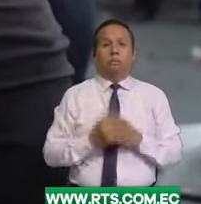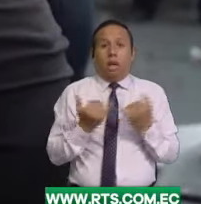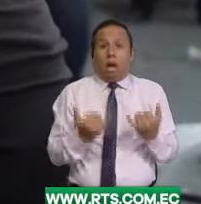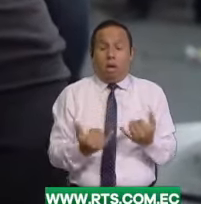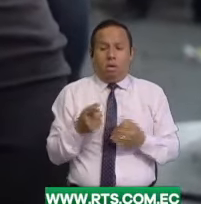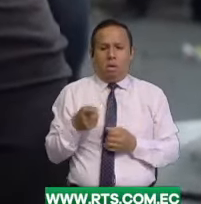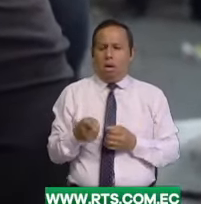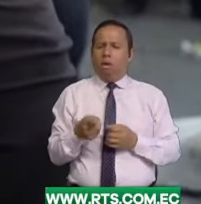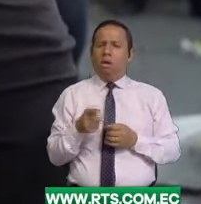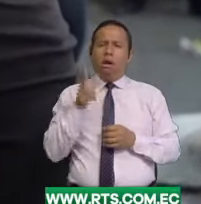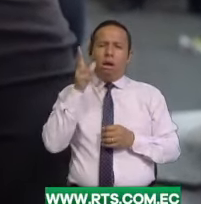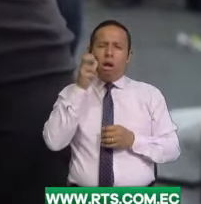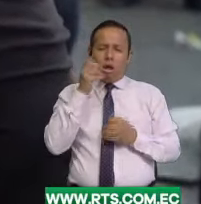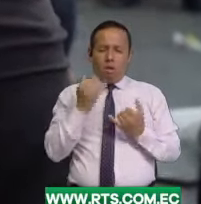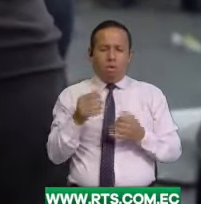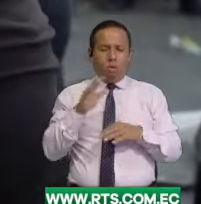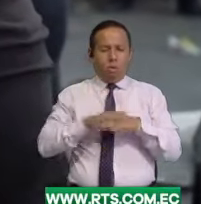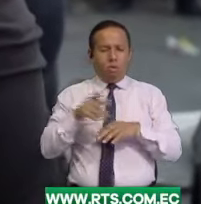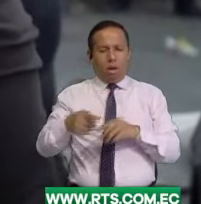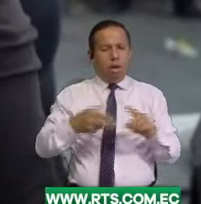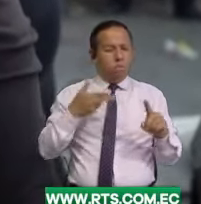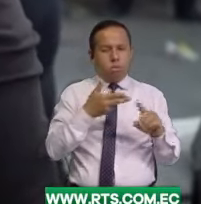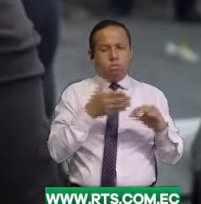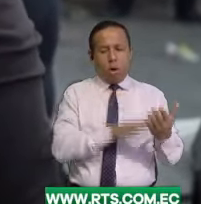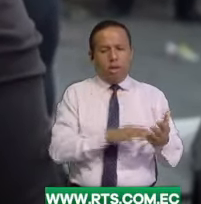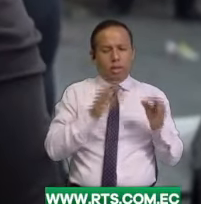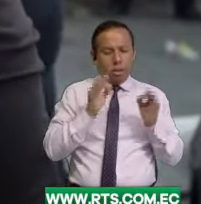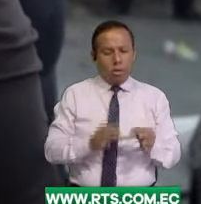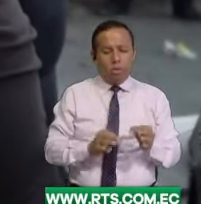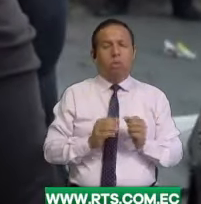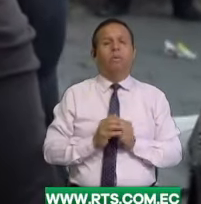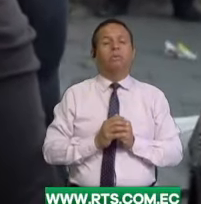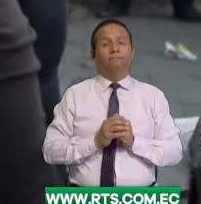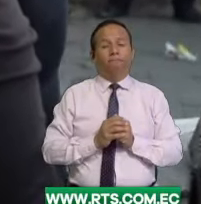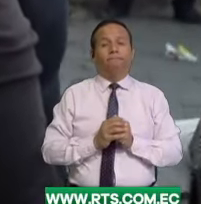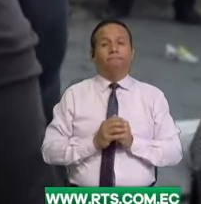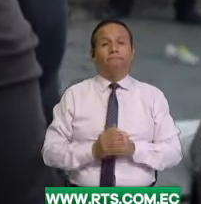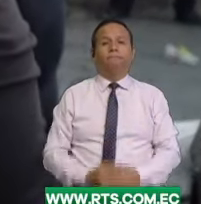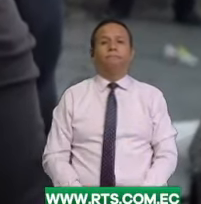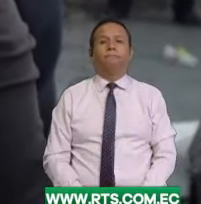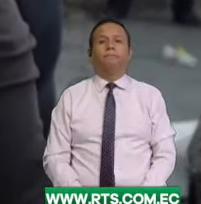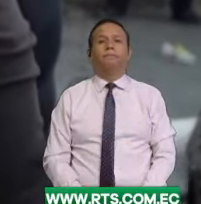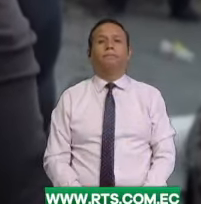principal sospechoso de su muerte, informó Martín Soto.